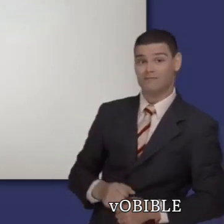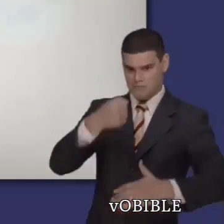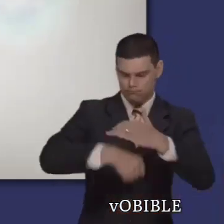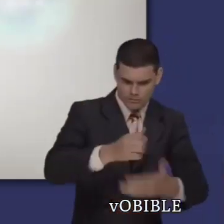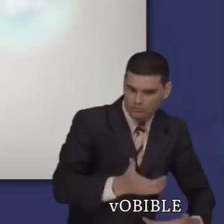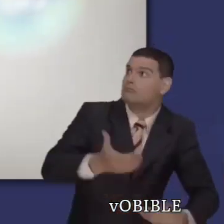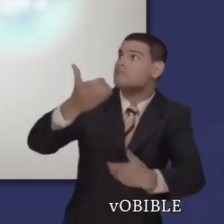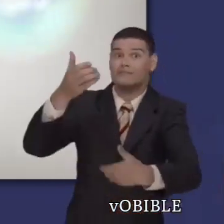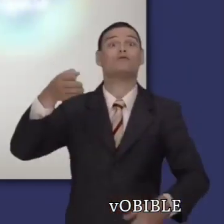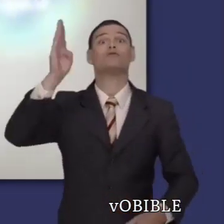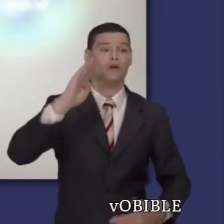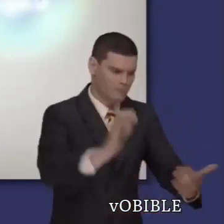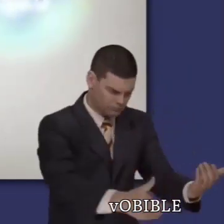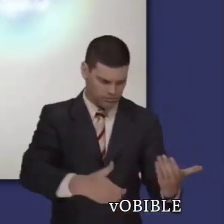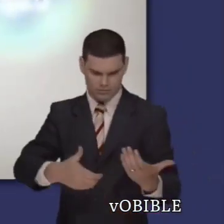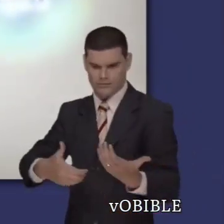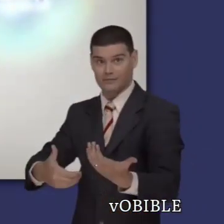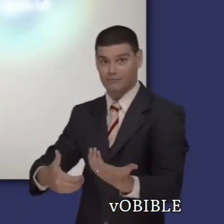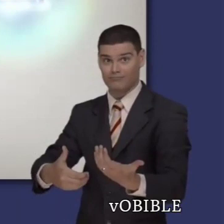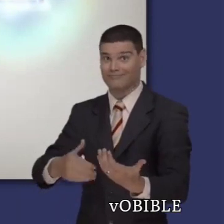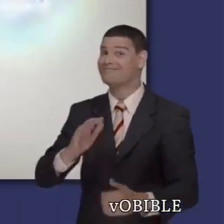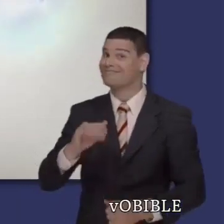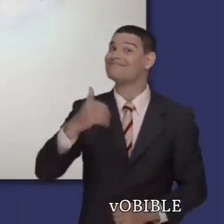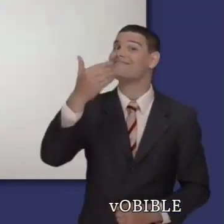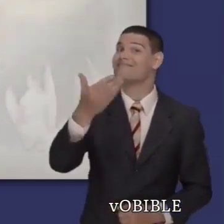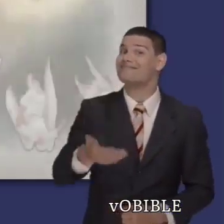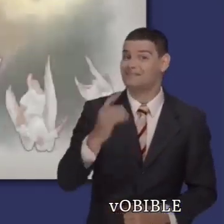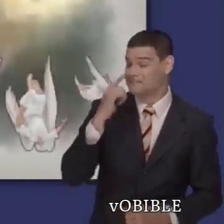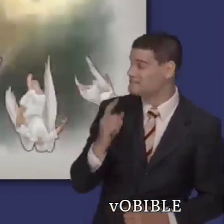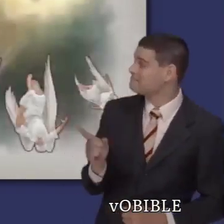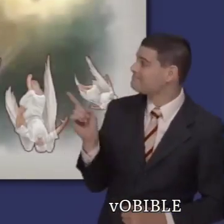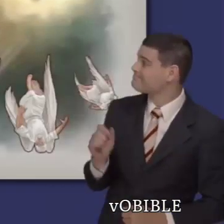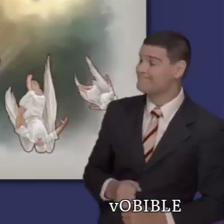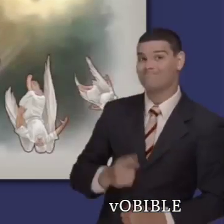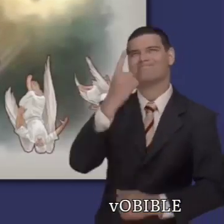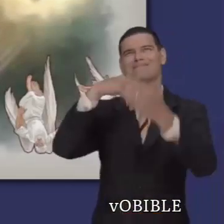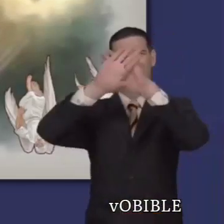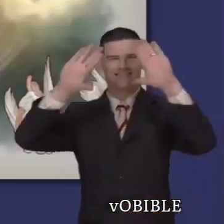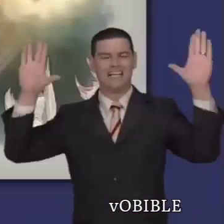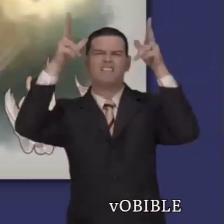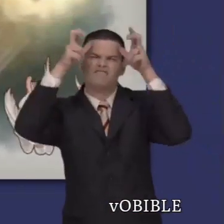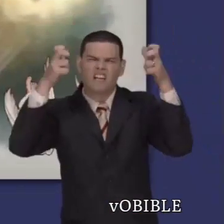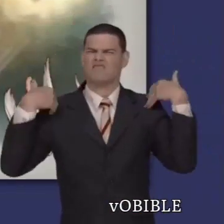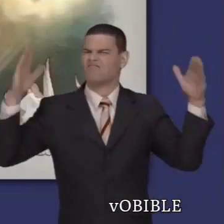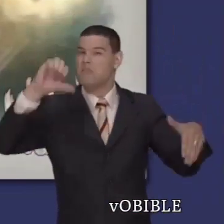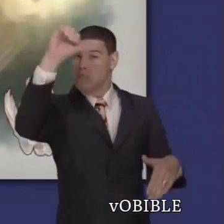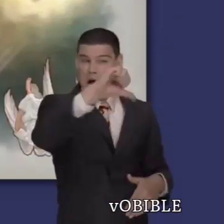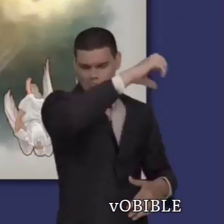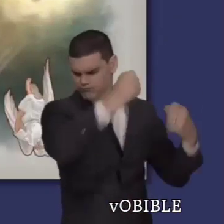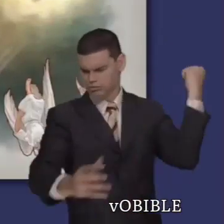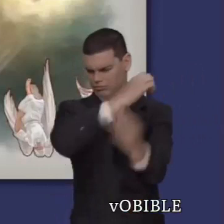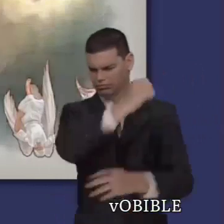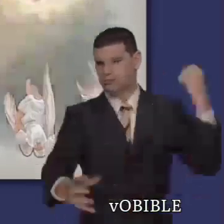que rápidamente llevan ante Dios y su trono. También ve que Satanás y sus ángeles son arrojados a la